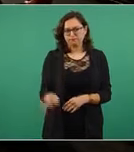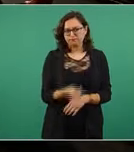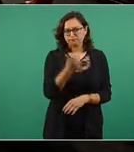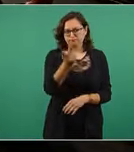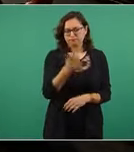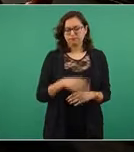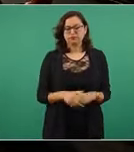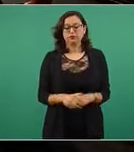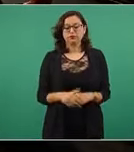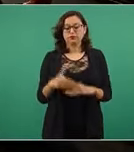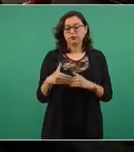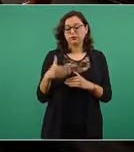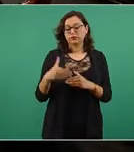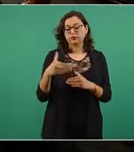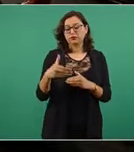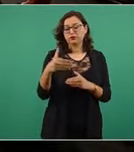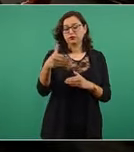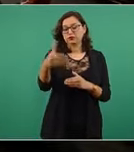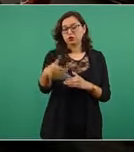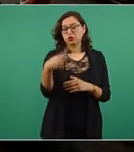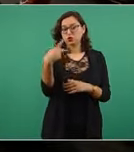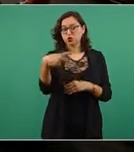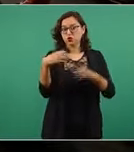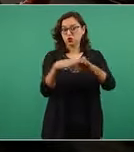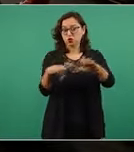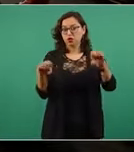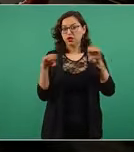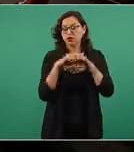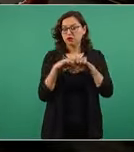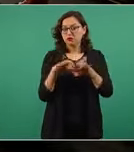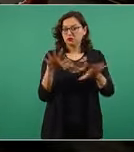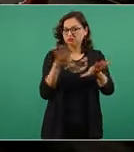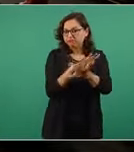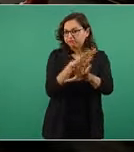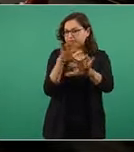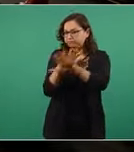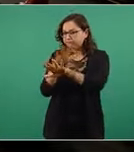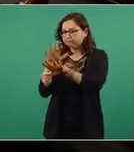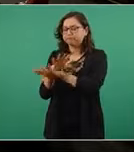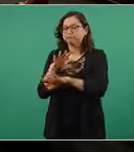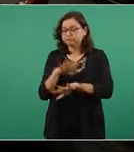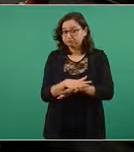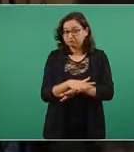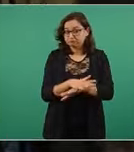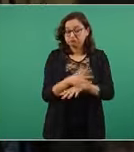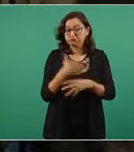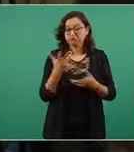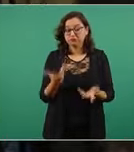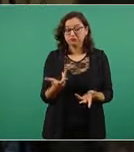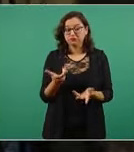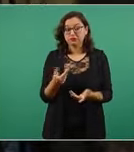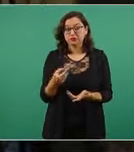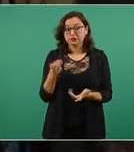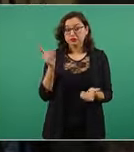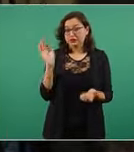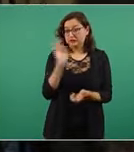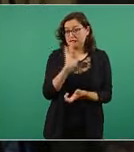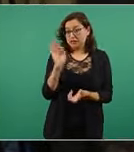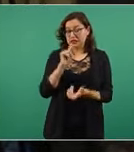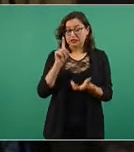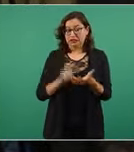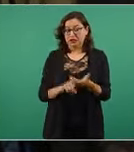estaría perfilando otros cambios en el gabinete. Se ha mencionado que en la Secretaría de la Función